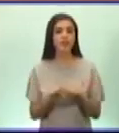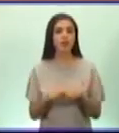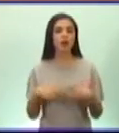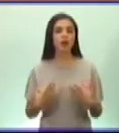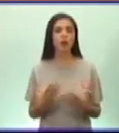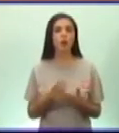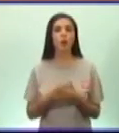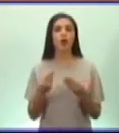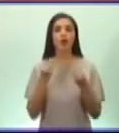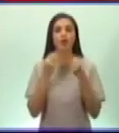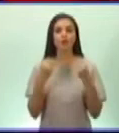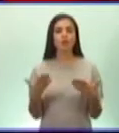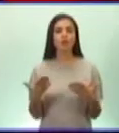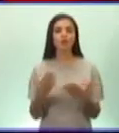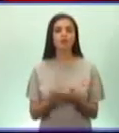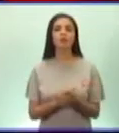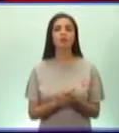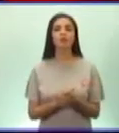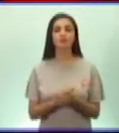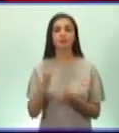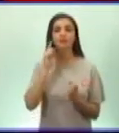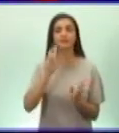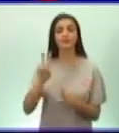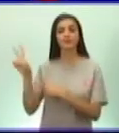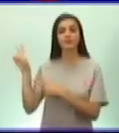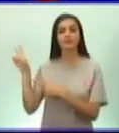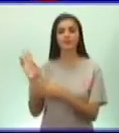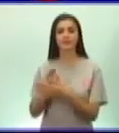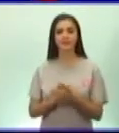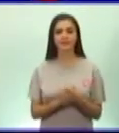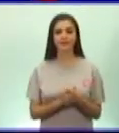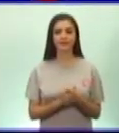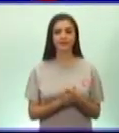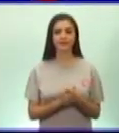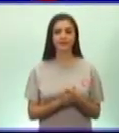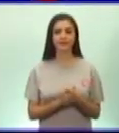desecha este sistema. Observemos en pantalla.